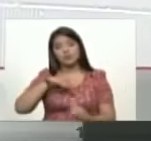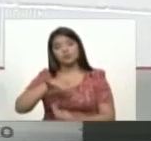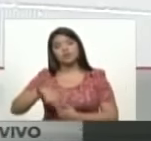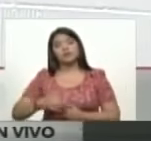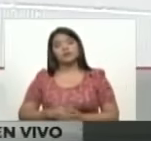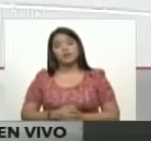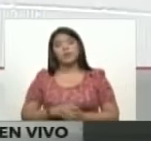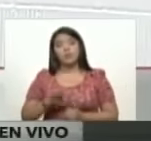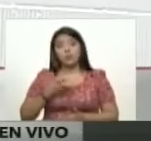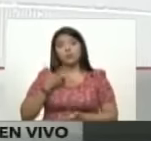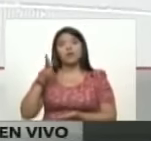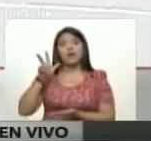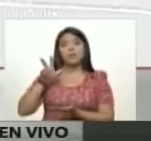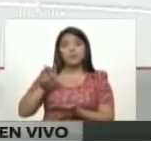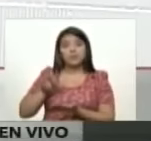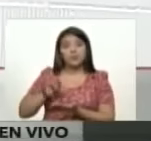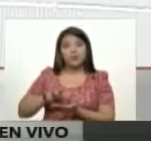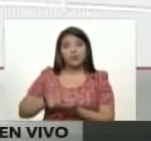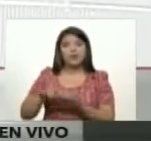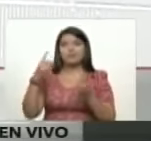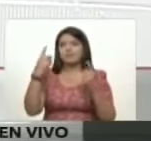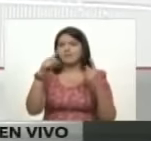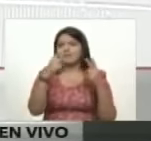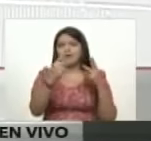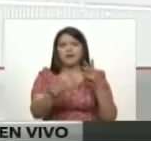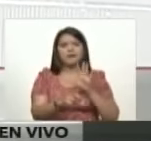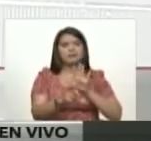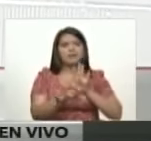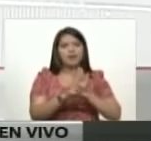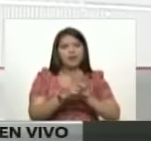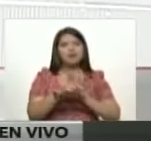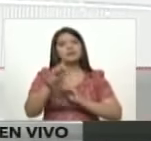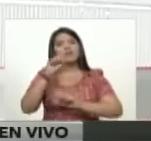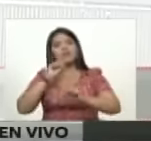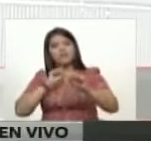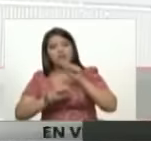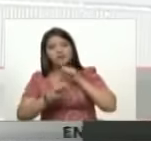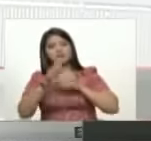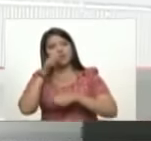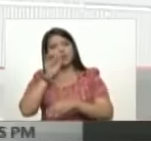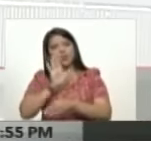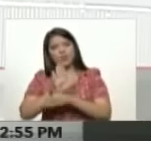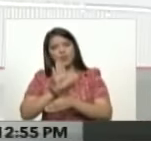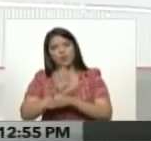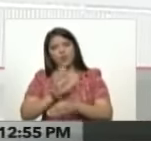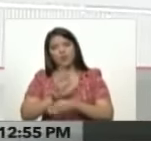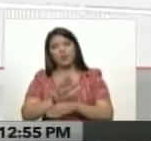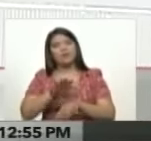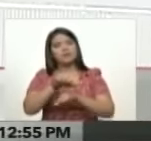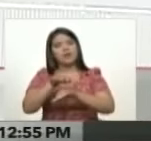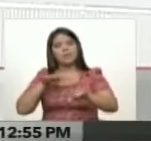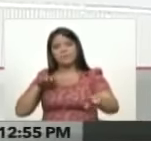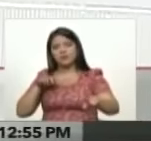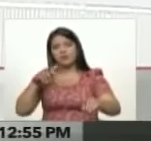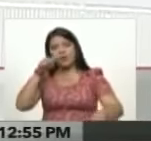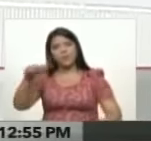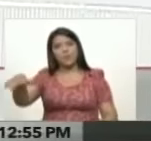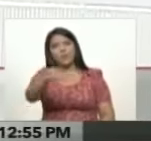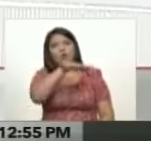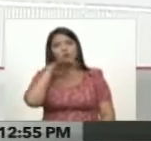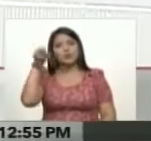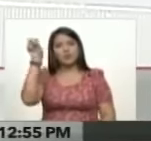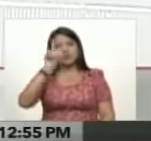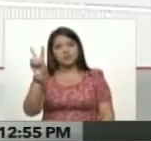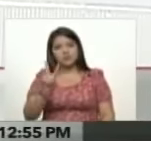la aprobación de numerosas leyes, como para la defensa y protección de la gran mayoría del pueblo